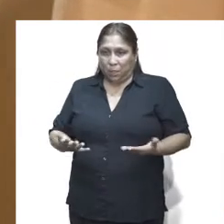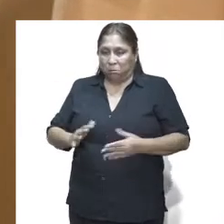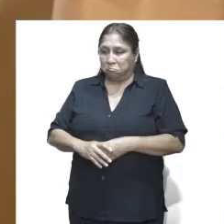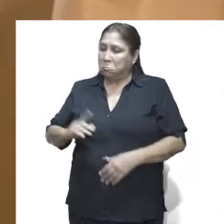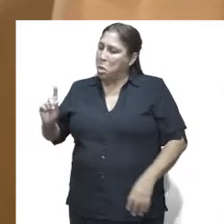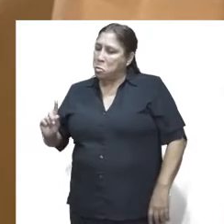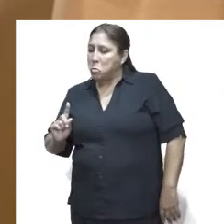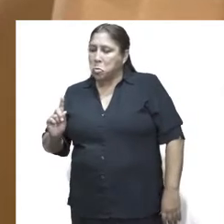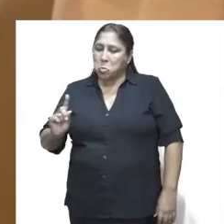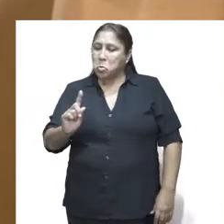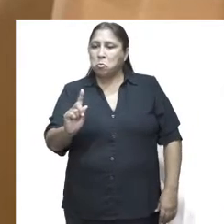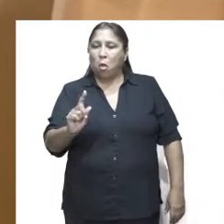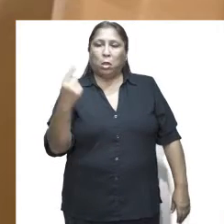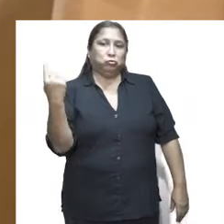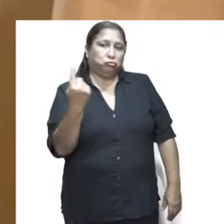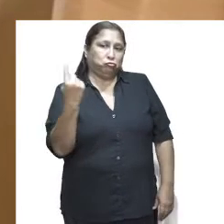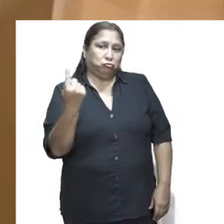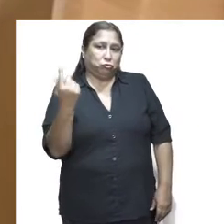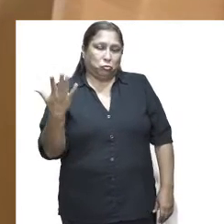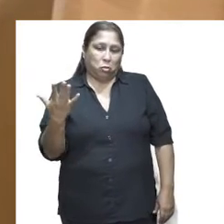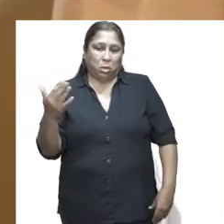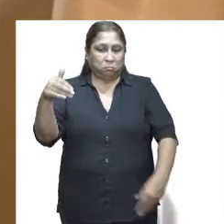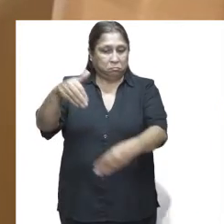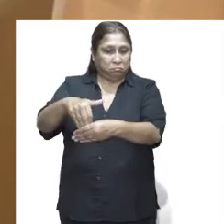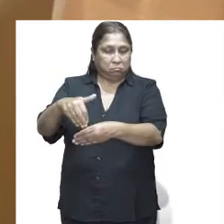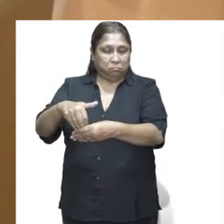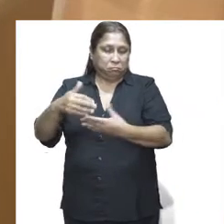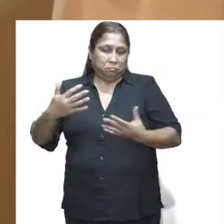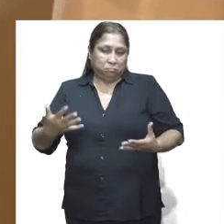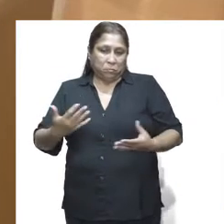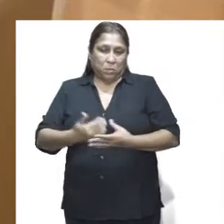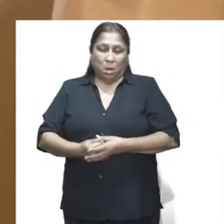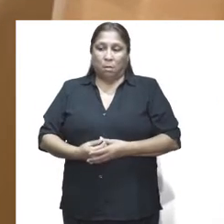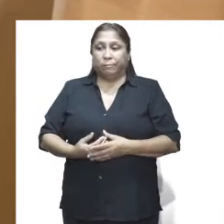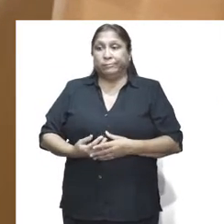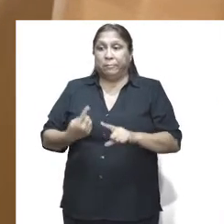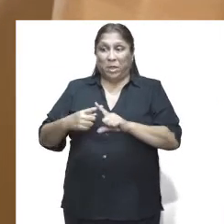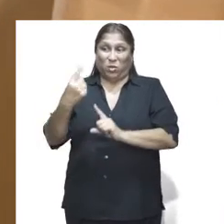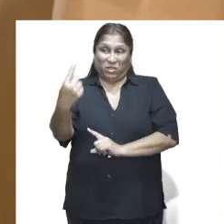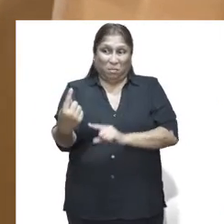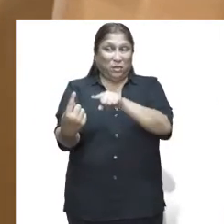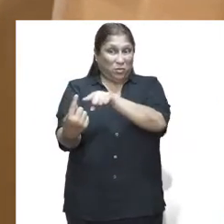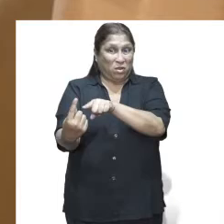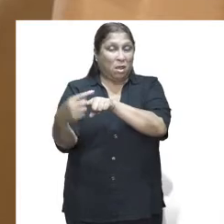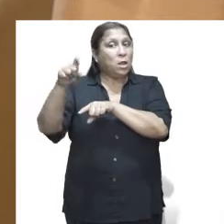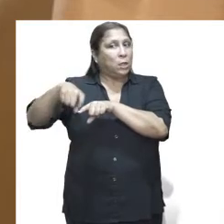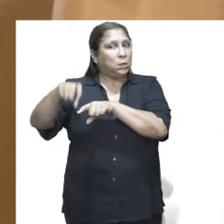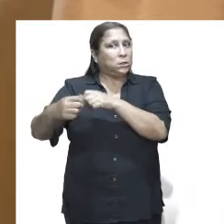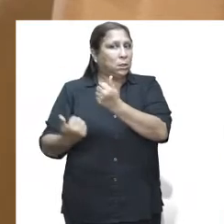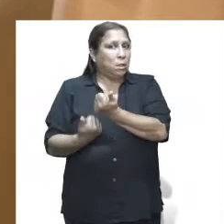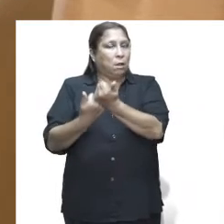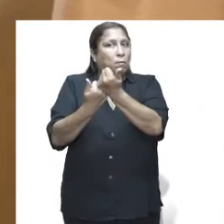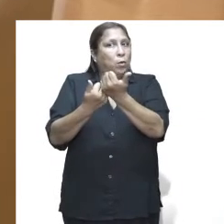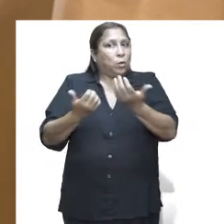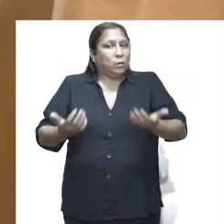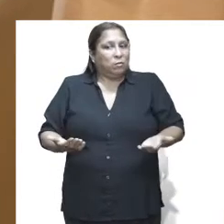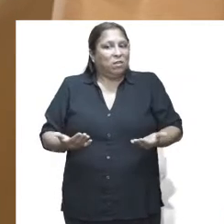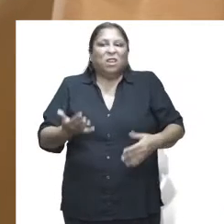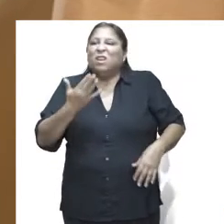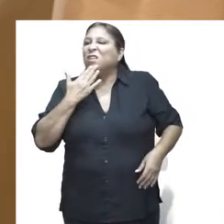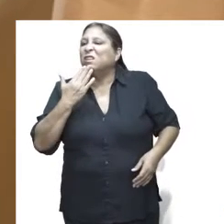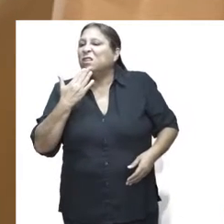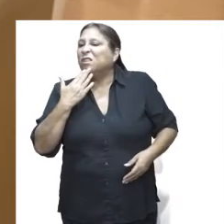sola a votar, pero necesita asistencia. ¿Quién tiene